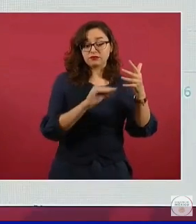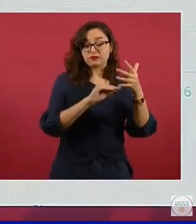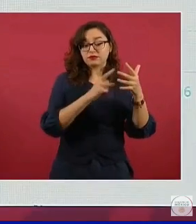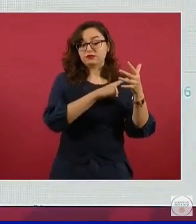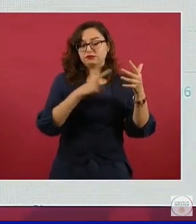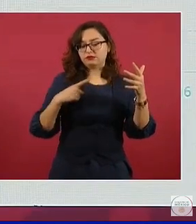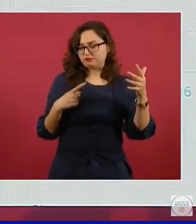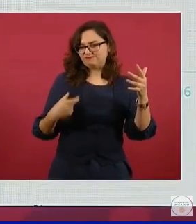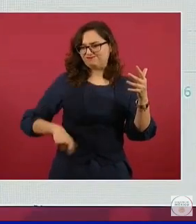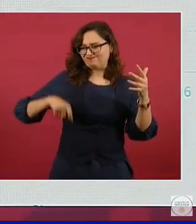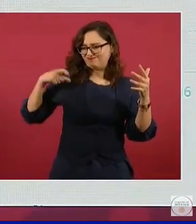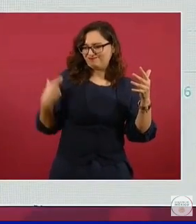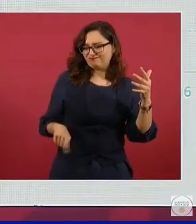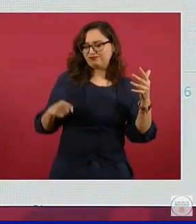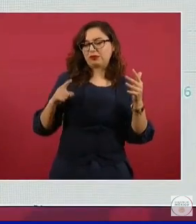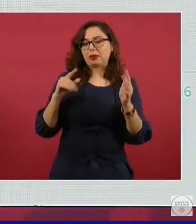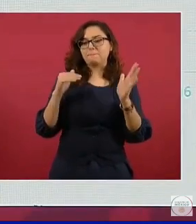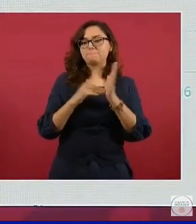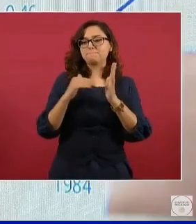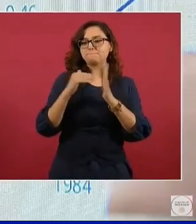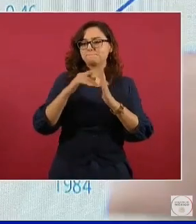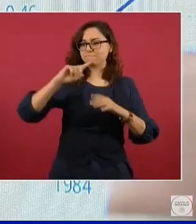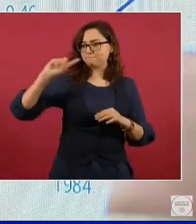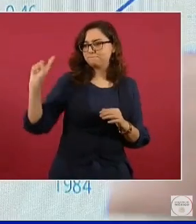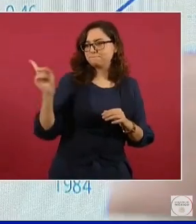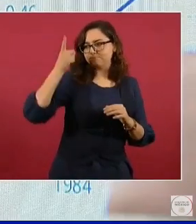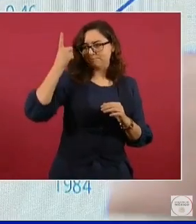$1,000 millones.